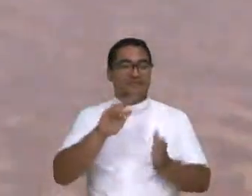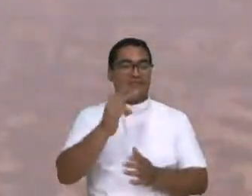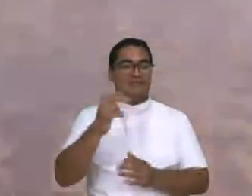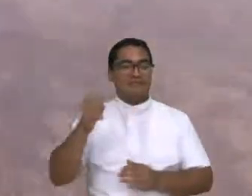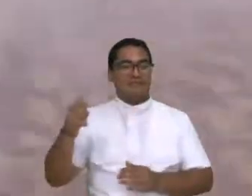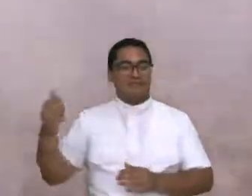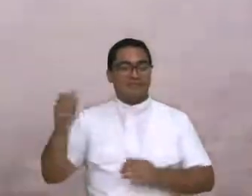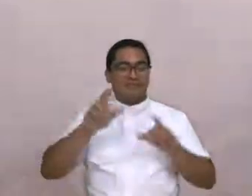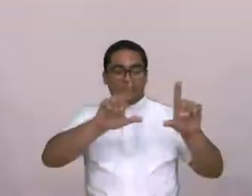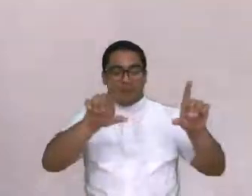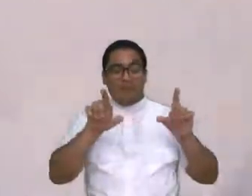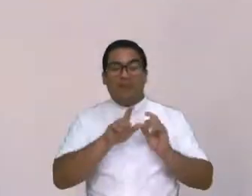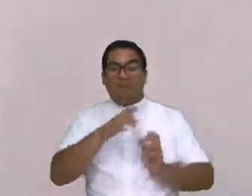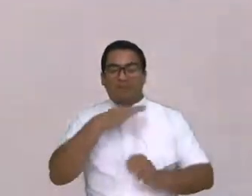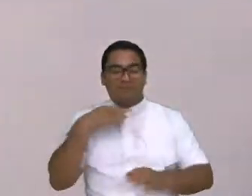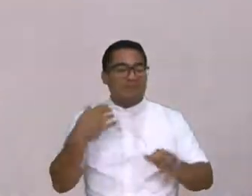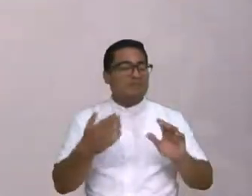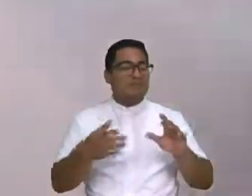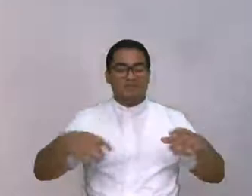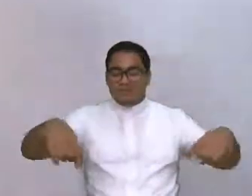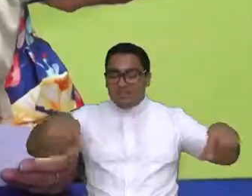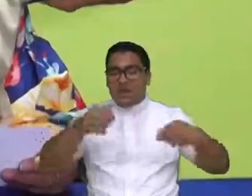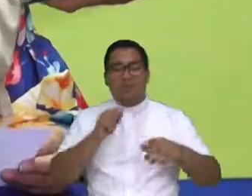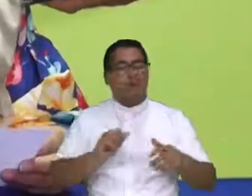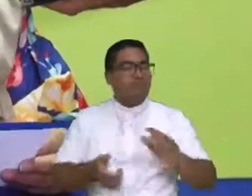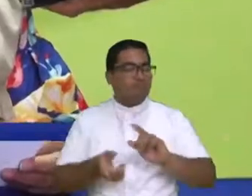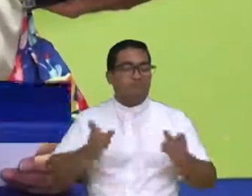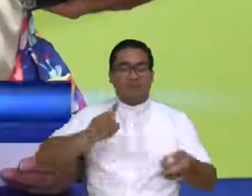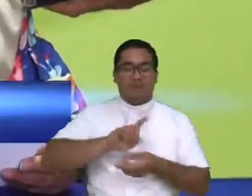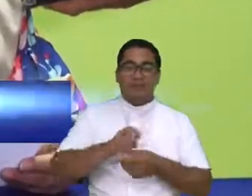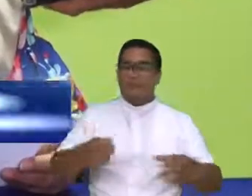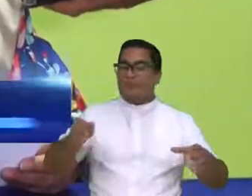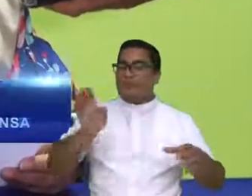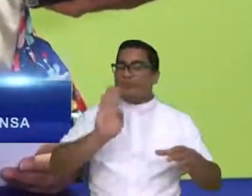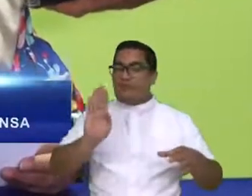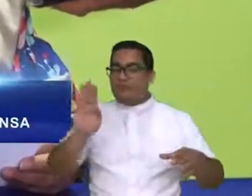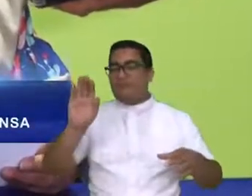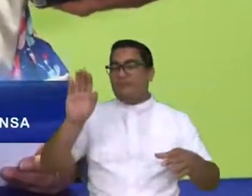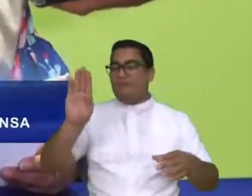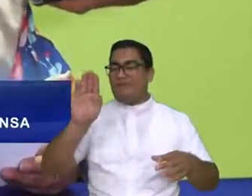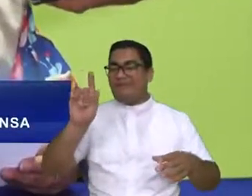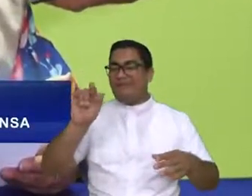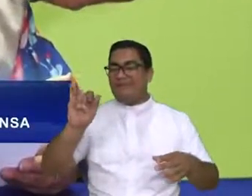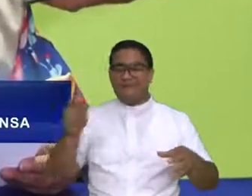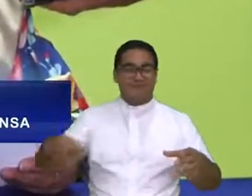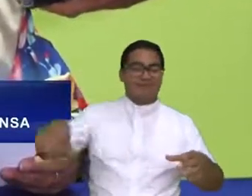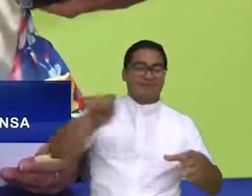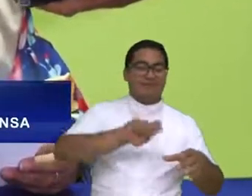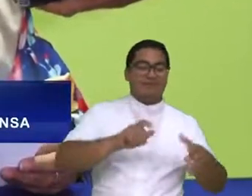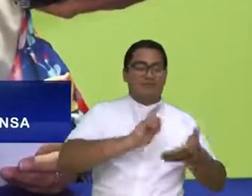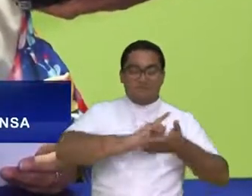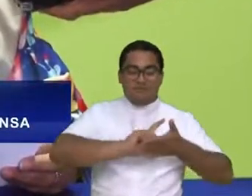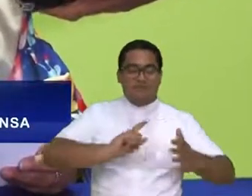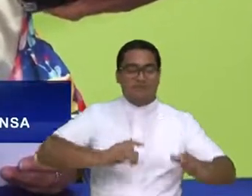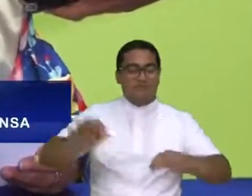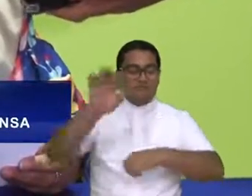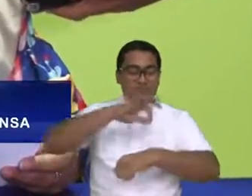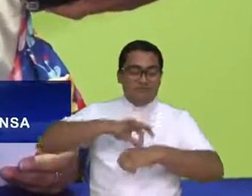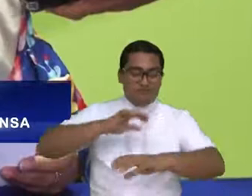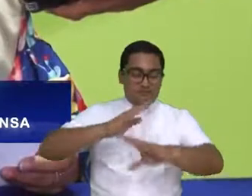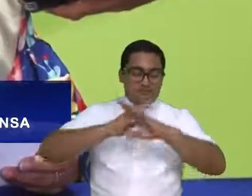356.866 depósitos útiles, pilas y barriles con BTI, y se eliminaron durante estas visitas